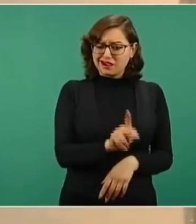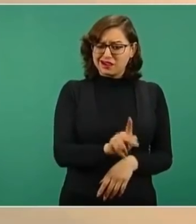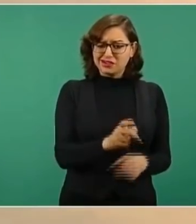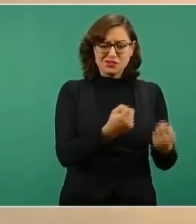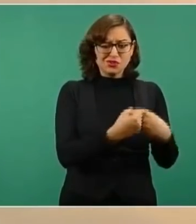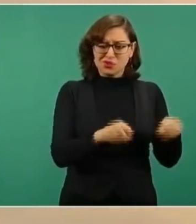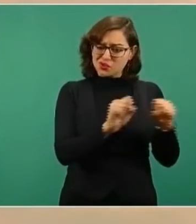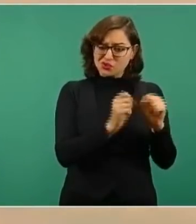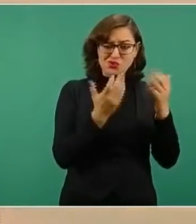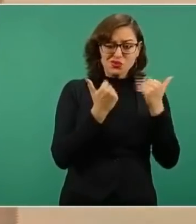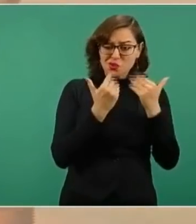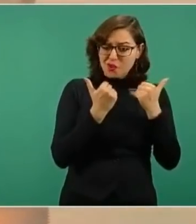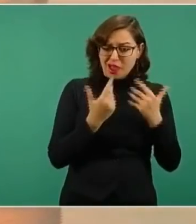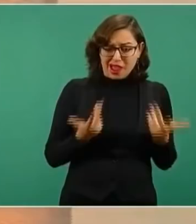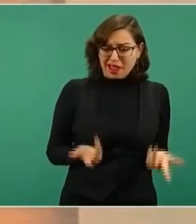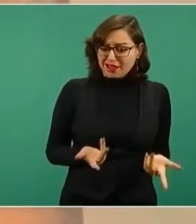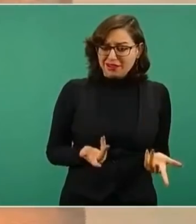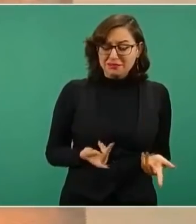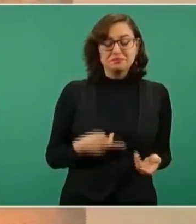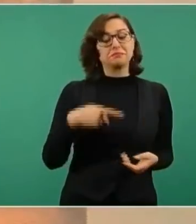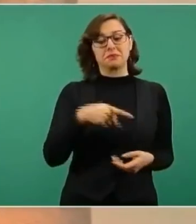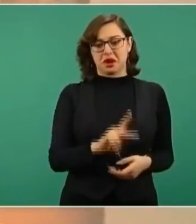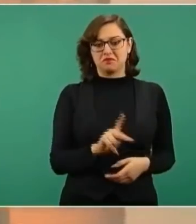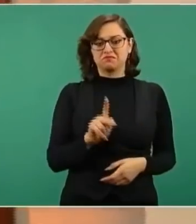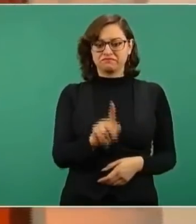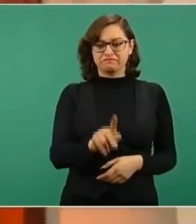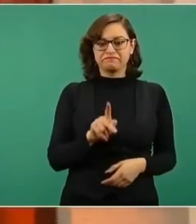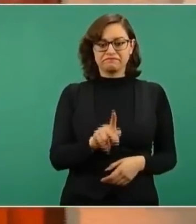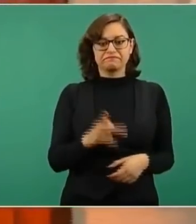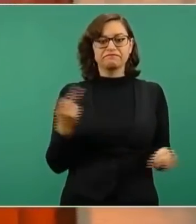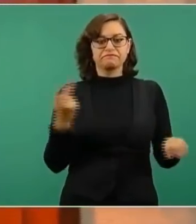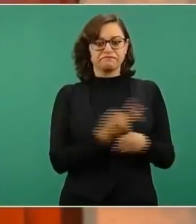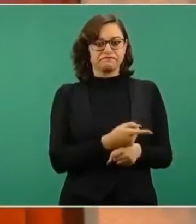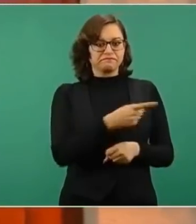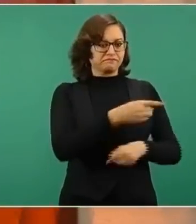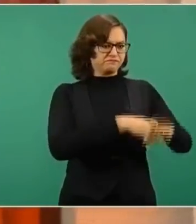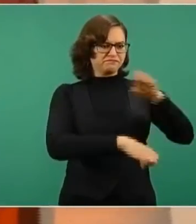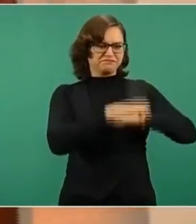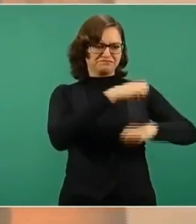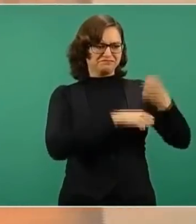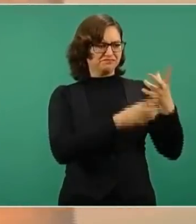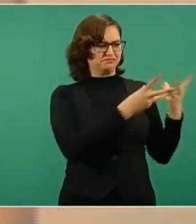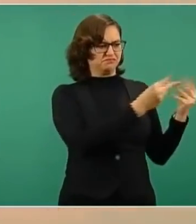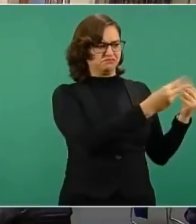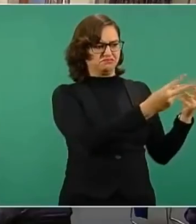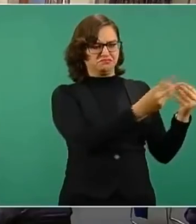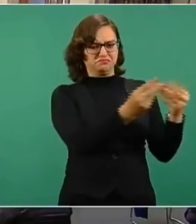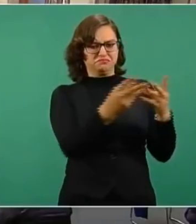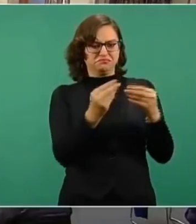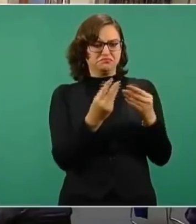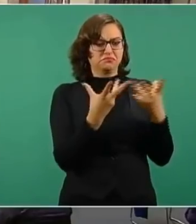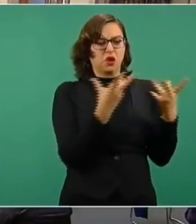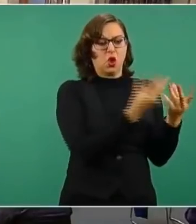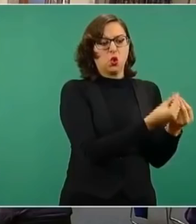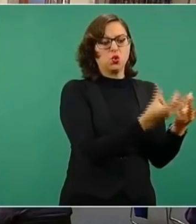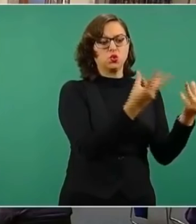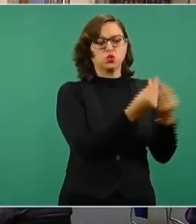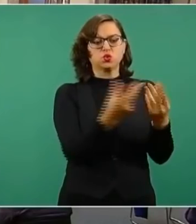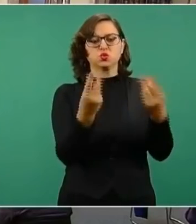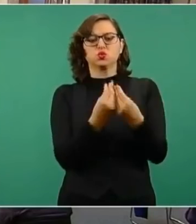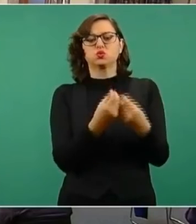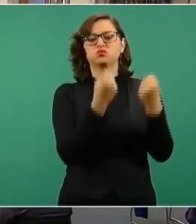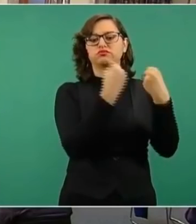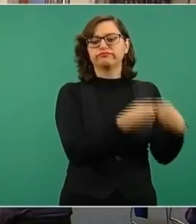a grandes empresas como estas que acabamos de mencionar, pero hay muchas otras, ser socias de estas grandes transnacionales de